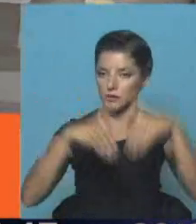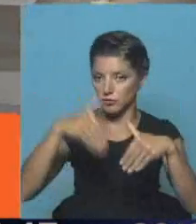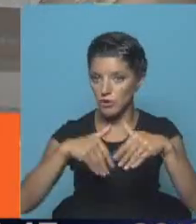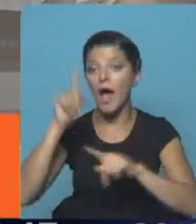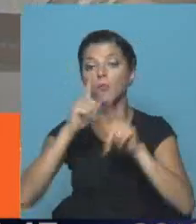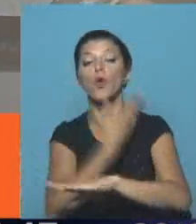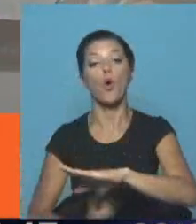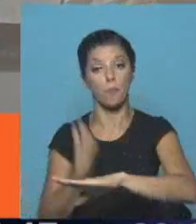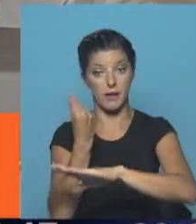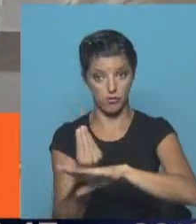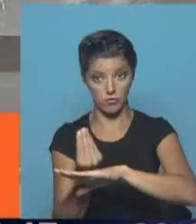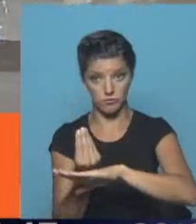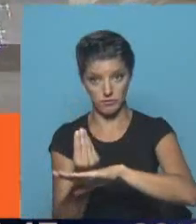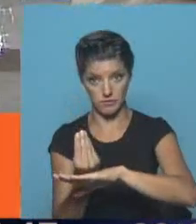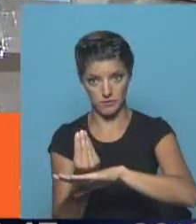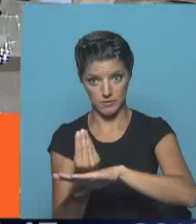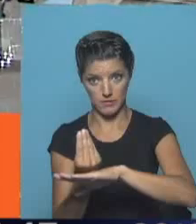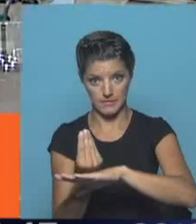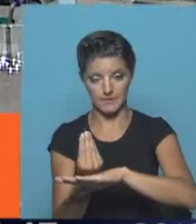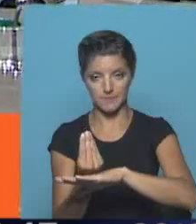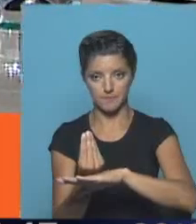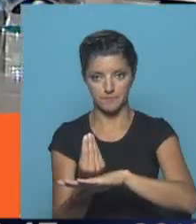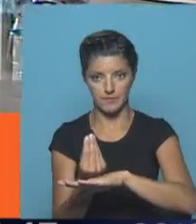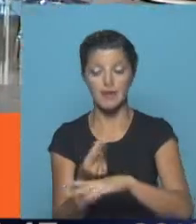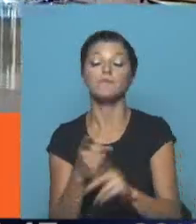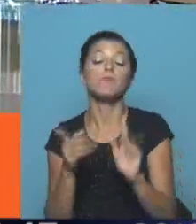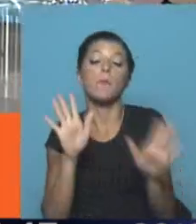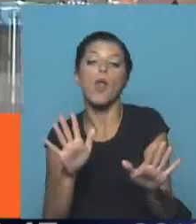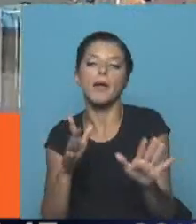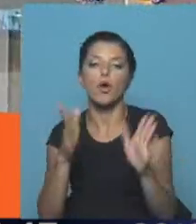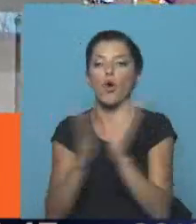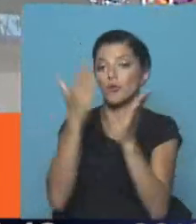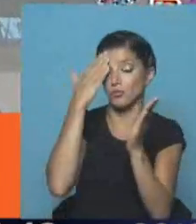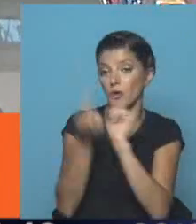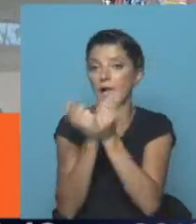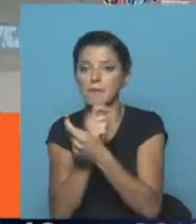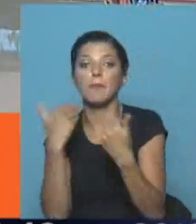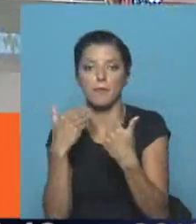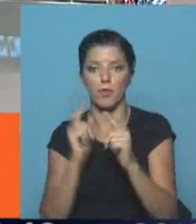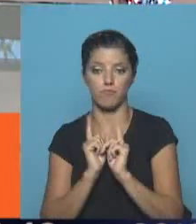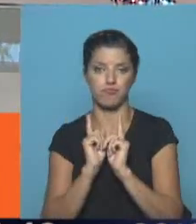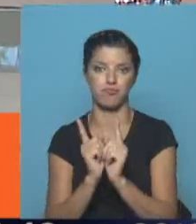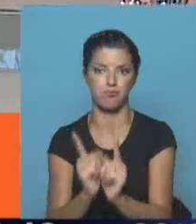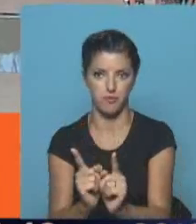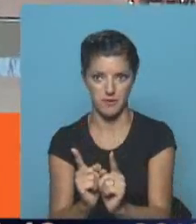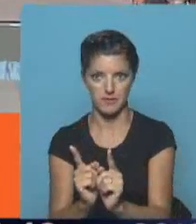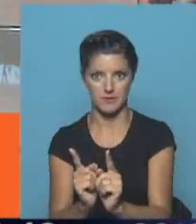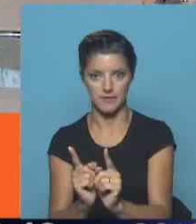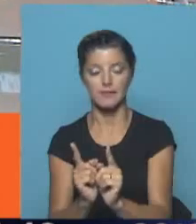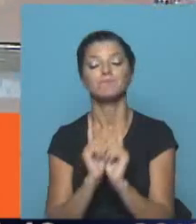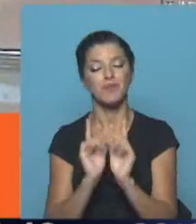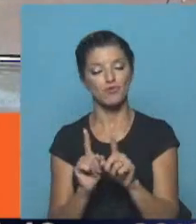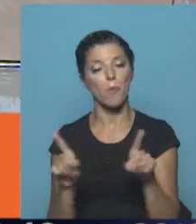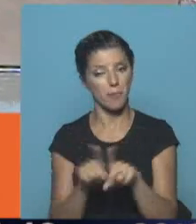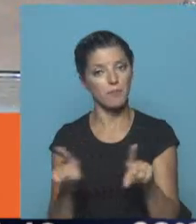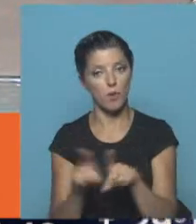algunos gobiernos que de repente reforman constituciones para permanecer en el poder, y esto tiene que